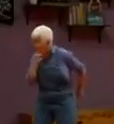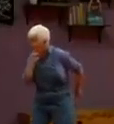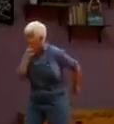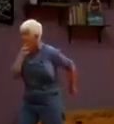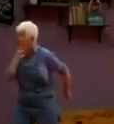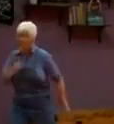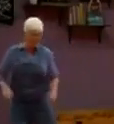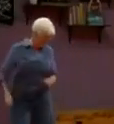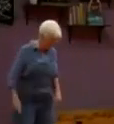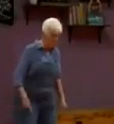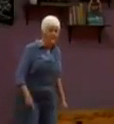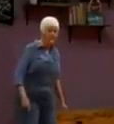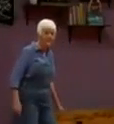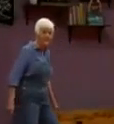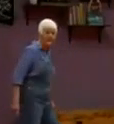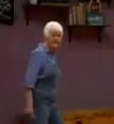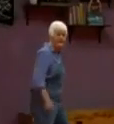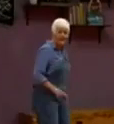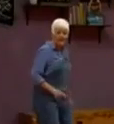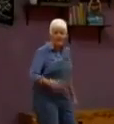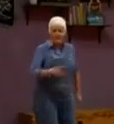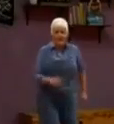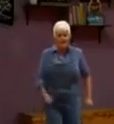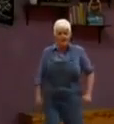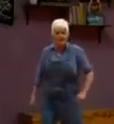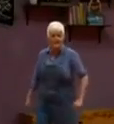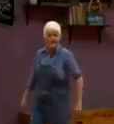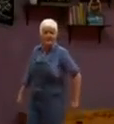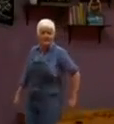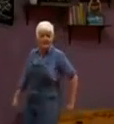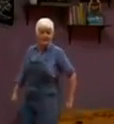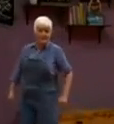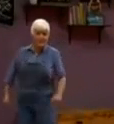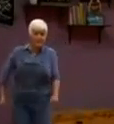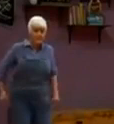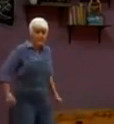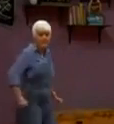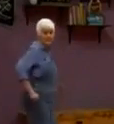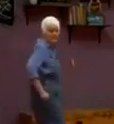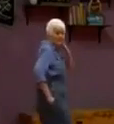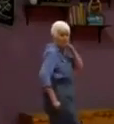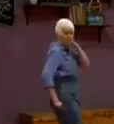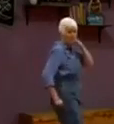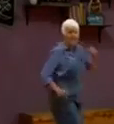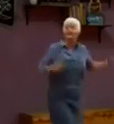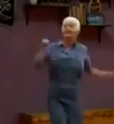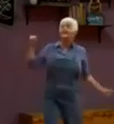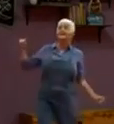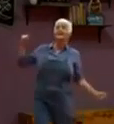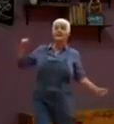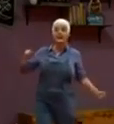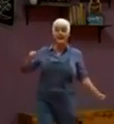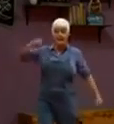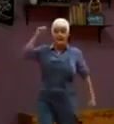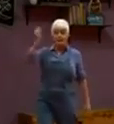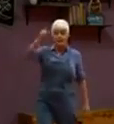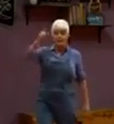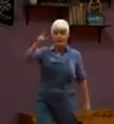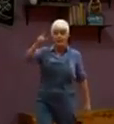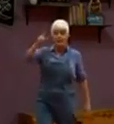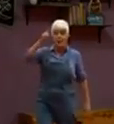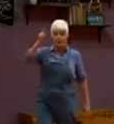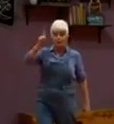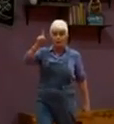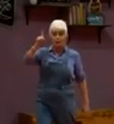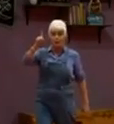El rey vacilaba en el espacio que le habían dejado en la torre del castillo porque no podía moverse mucho. ¿Qué haré? ¿Qué haré?